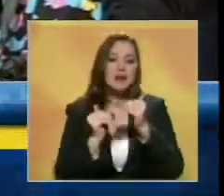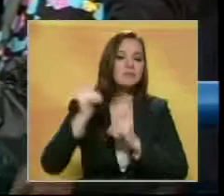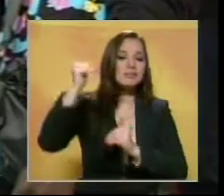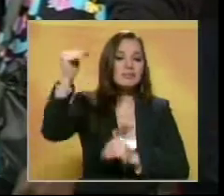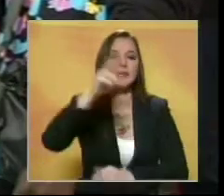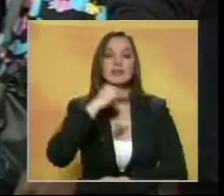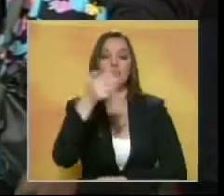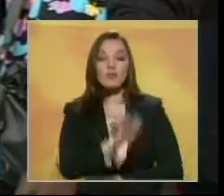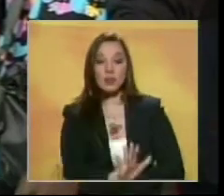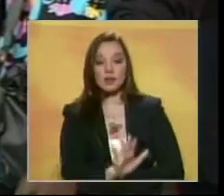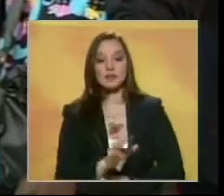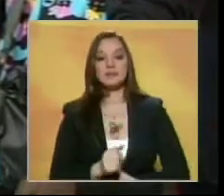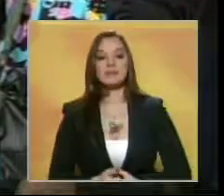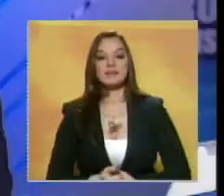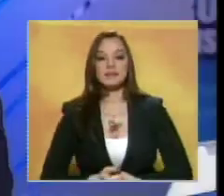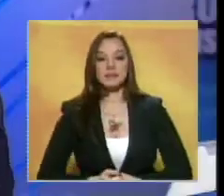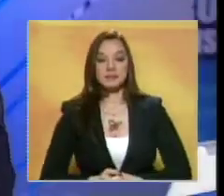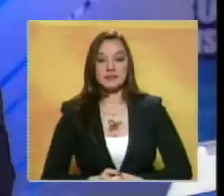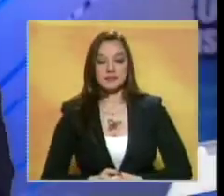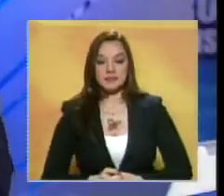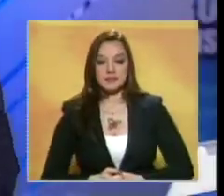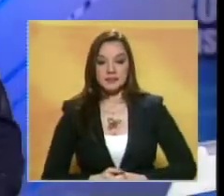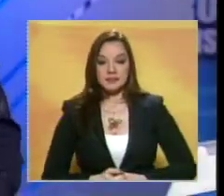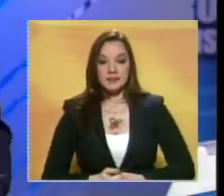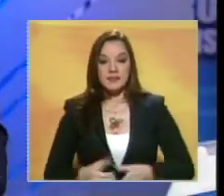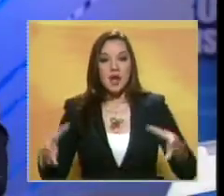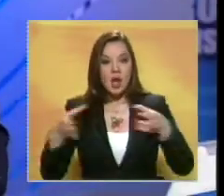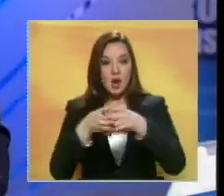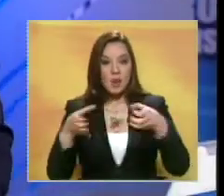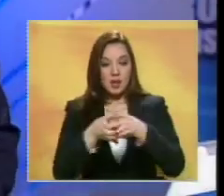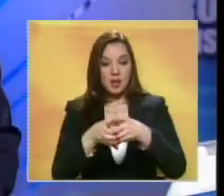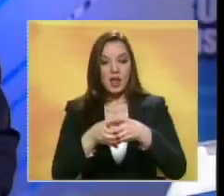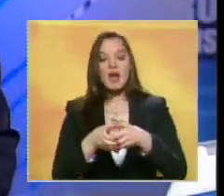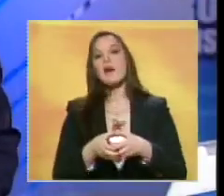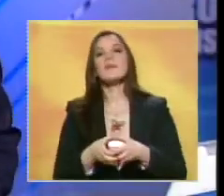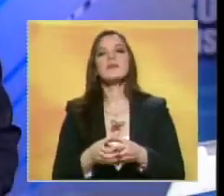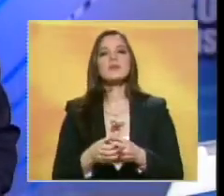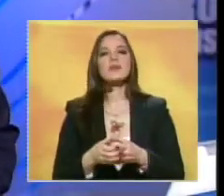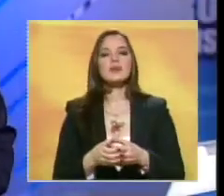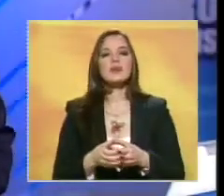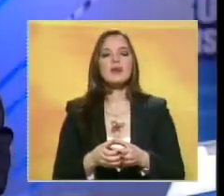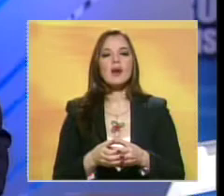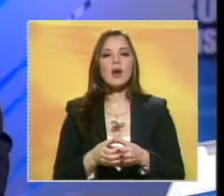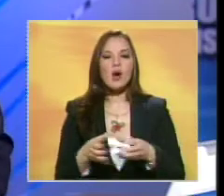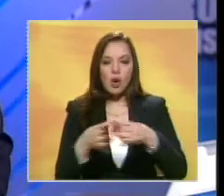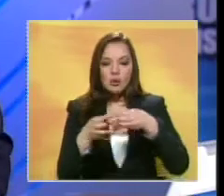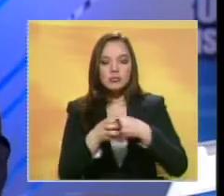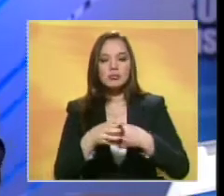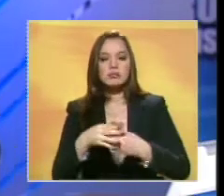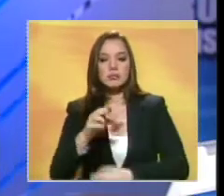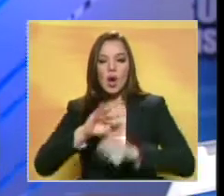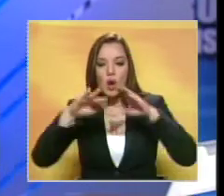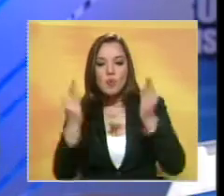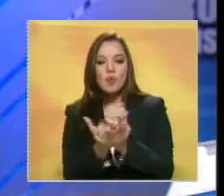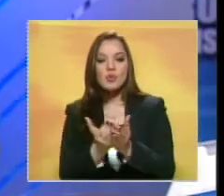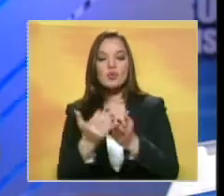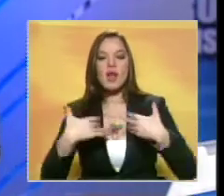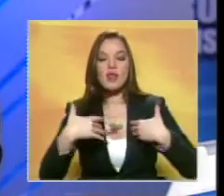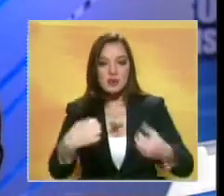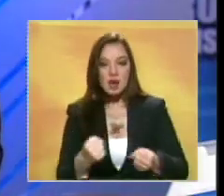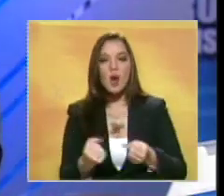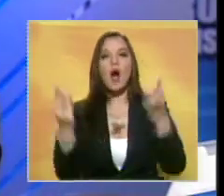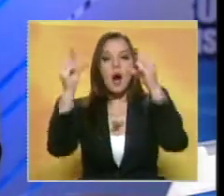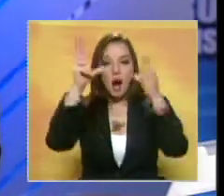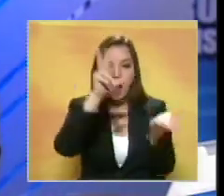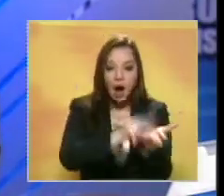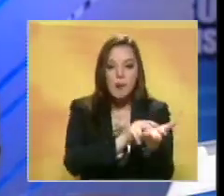Guinea, Liberia y Sierra Leona. El Comité de Ética de la Organización Mundial de la Salud aprobó el uso de tratamientos experimentales